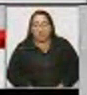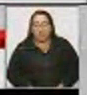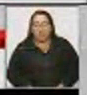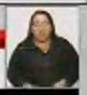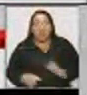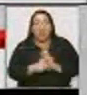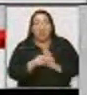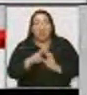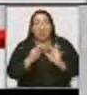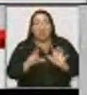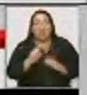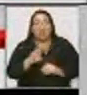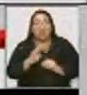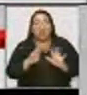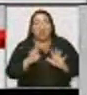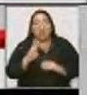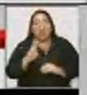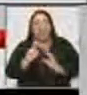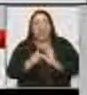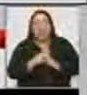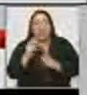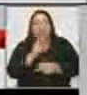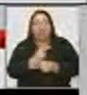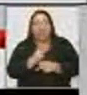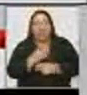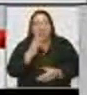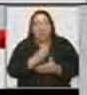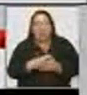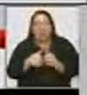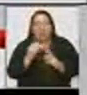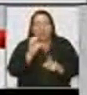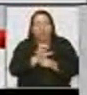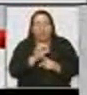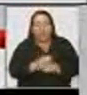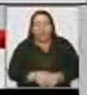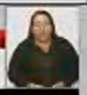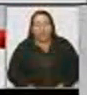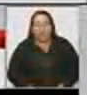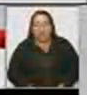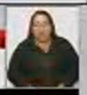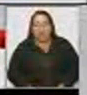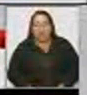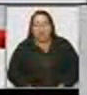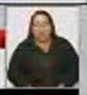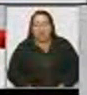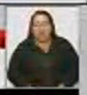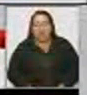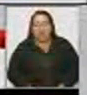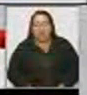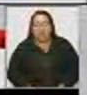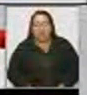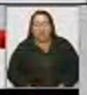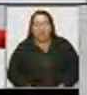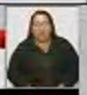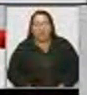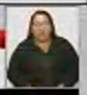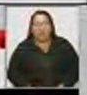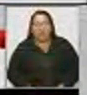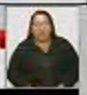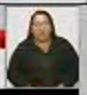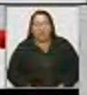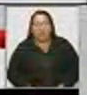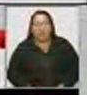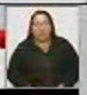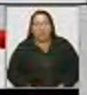Ley 27.942, la Ley de Prevención y Sanción del Hostigamiento Sexual. Entre los avances normativos resalta de especial